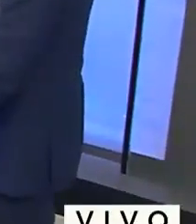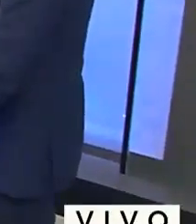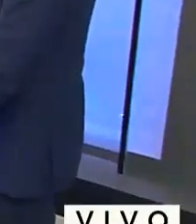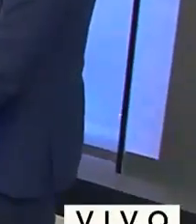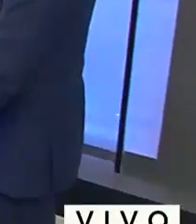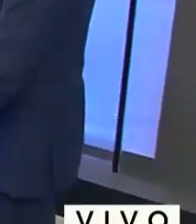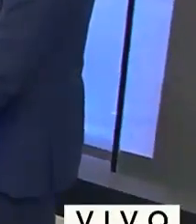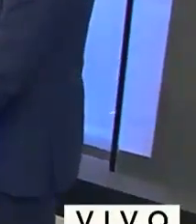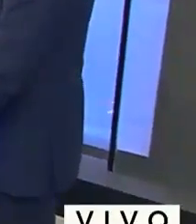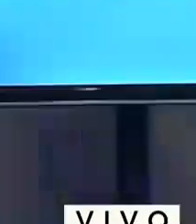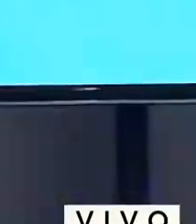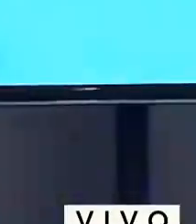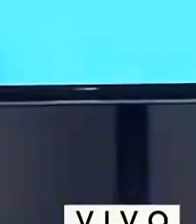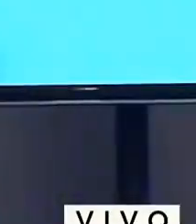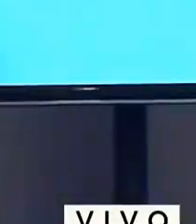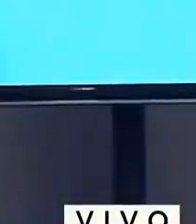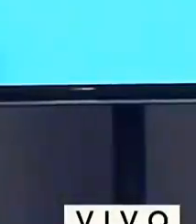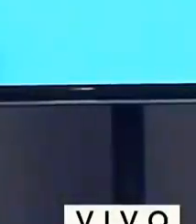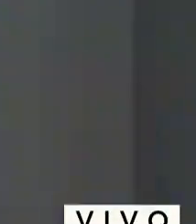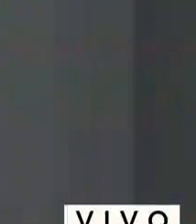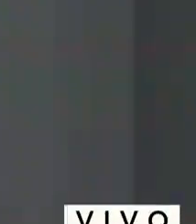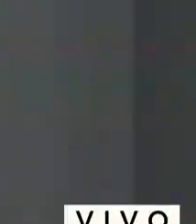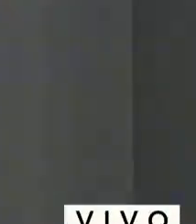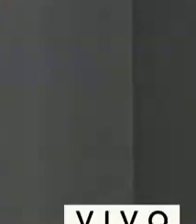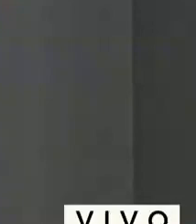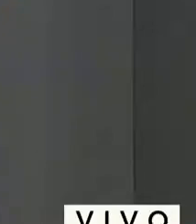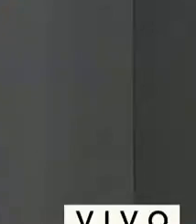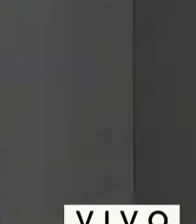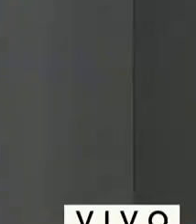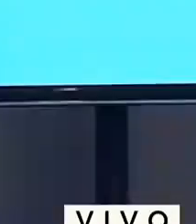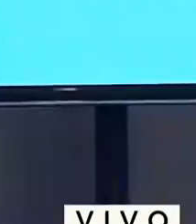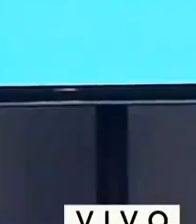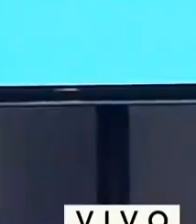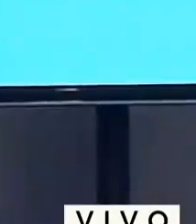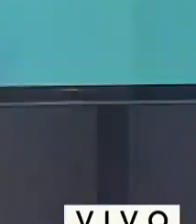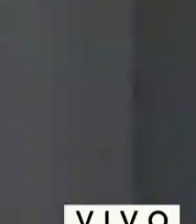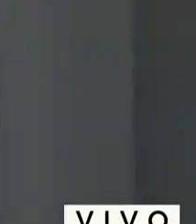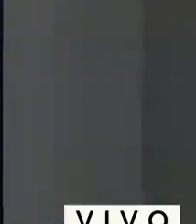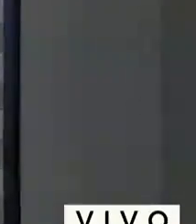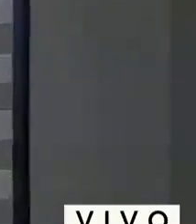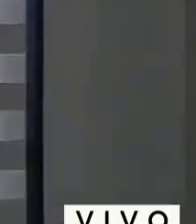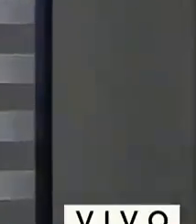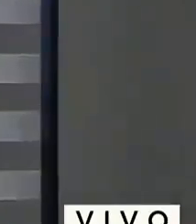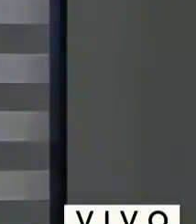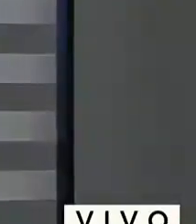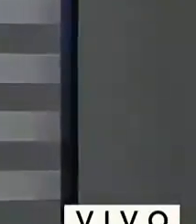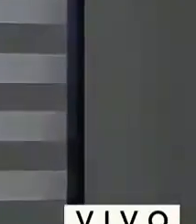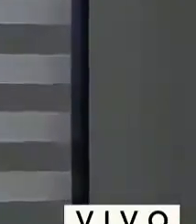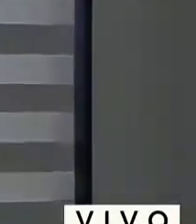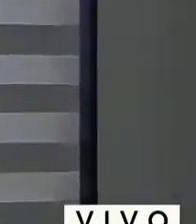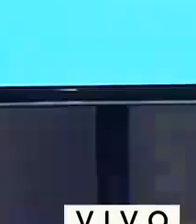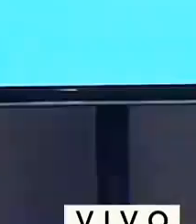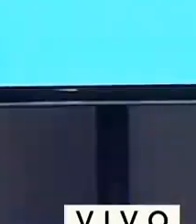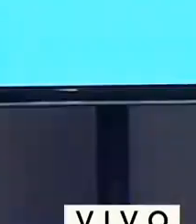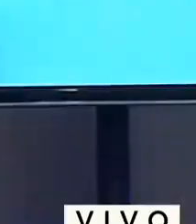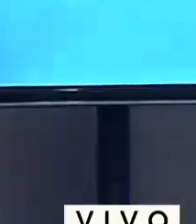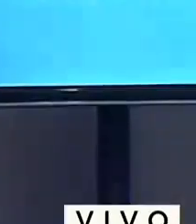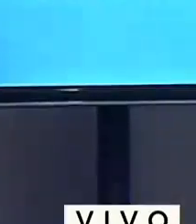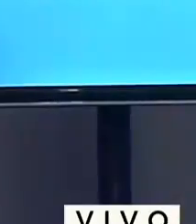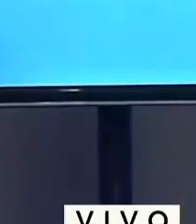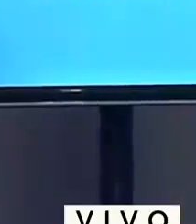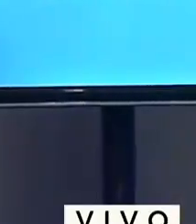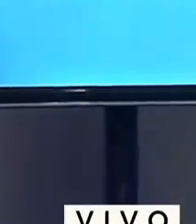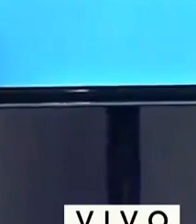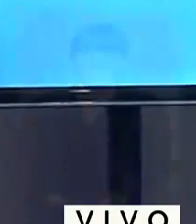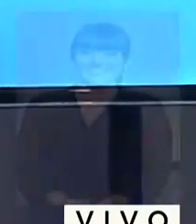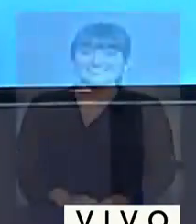Amplio es un movimiento de partidos. Hemos seguido en comerciales conversando, así que lo que no lo recibí de vuelta. El